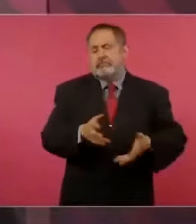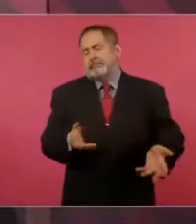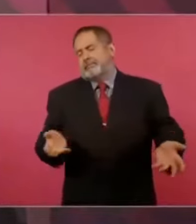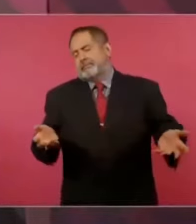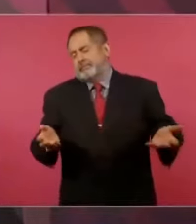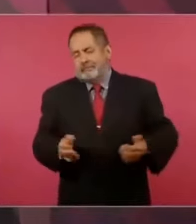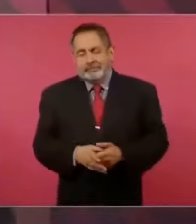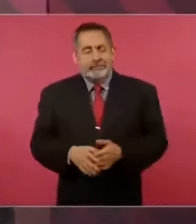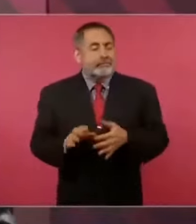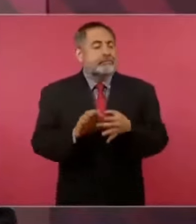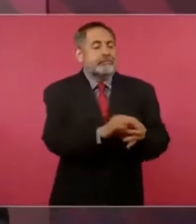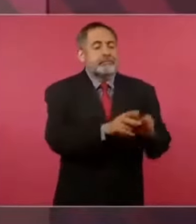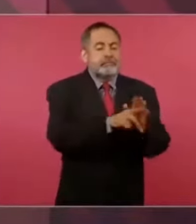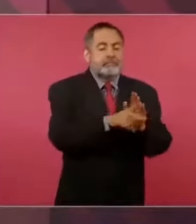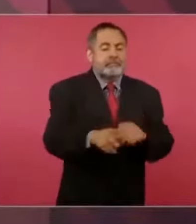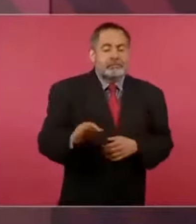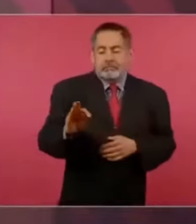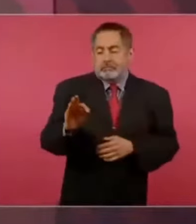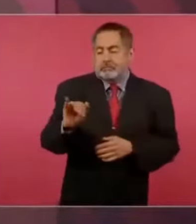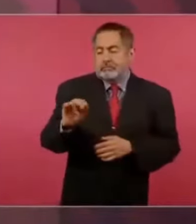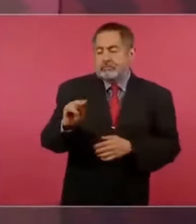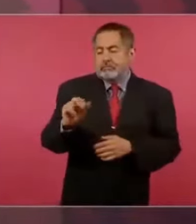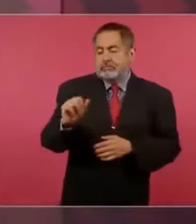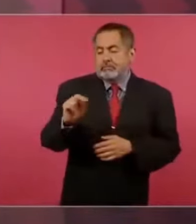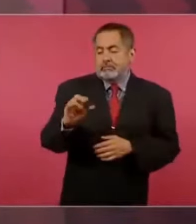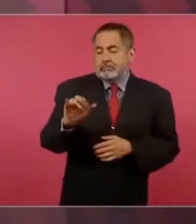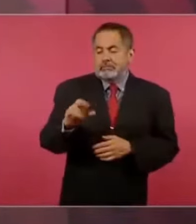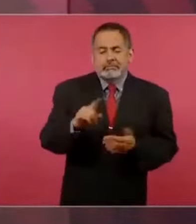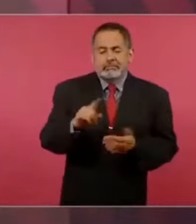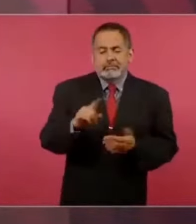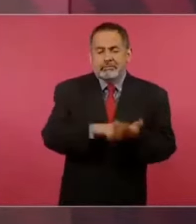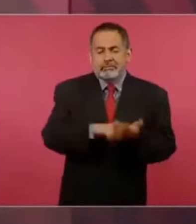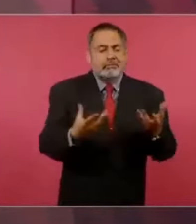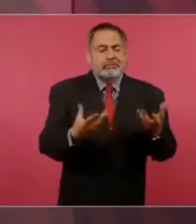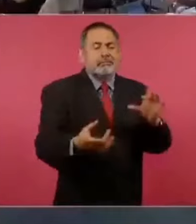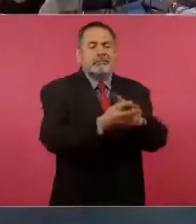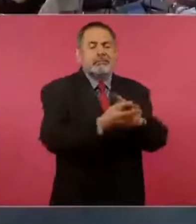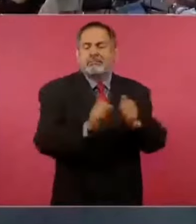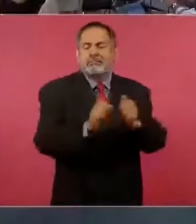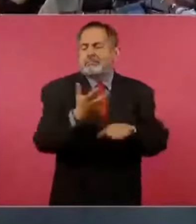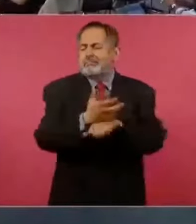que está asociado con, ¿cómo se llama la agencia estadounidense?